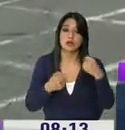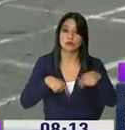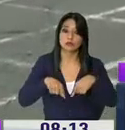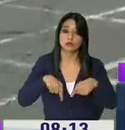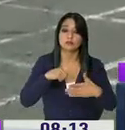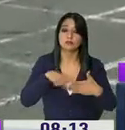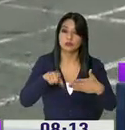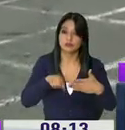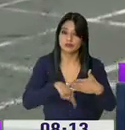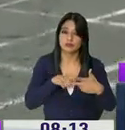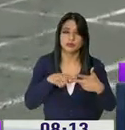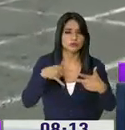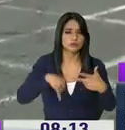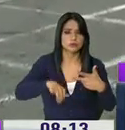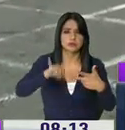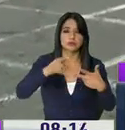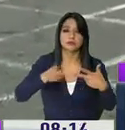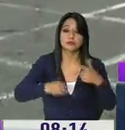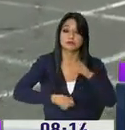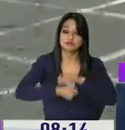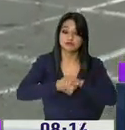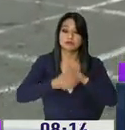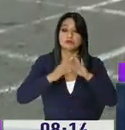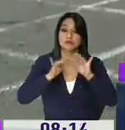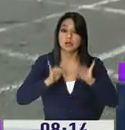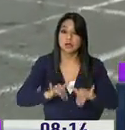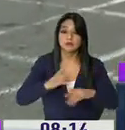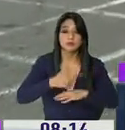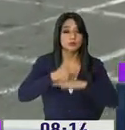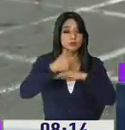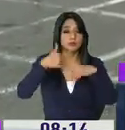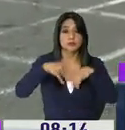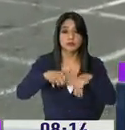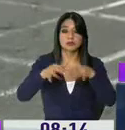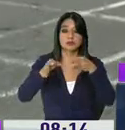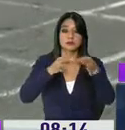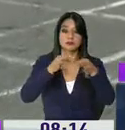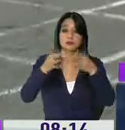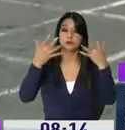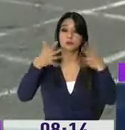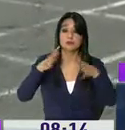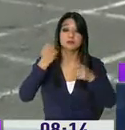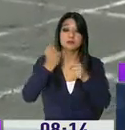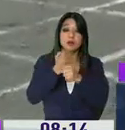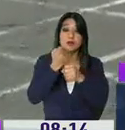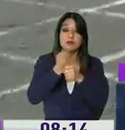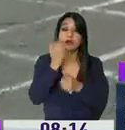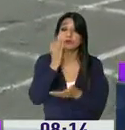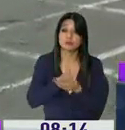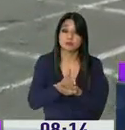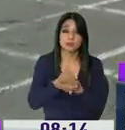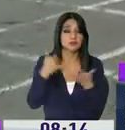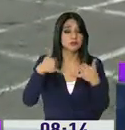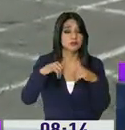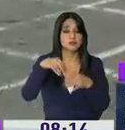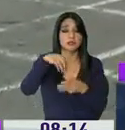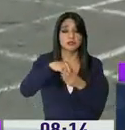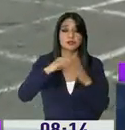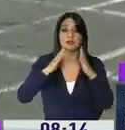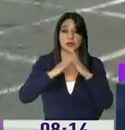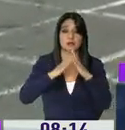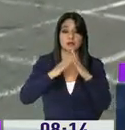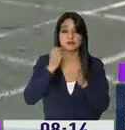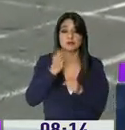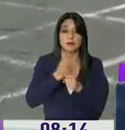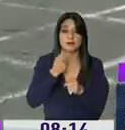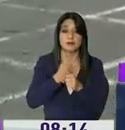También el recordar que quédate en casa es el lema de las autoridades, por ende todo tipo de trabajo se continuará realizando desde el hogar, así que